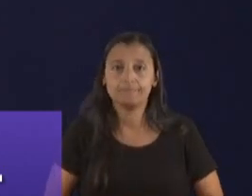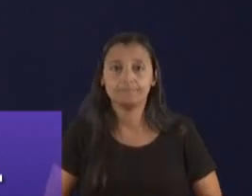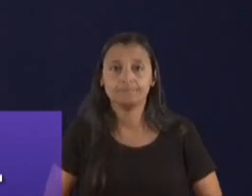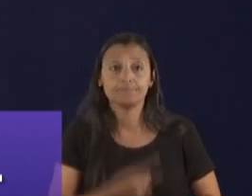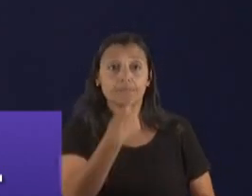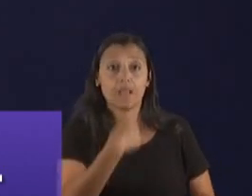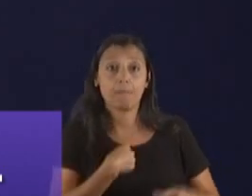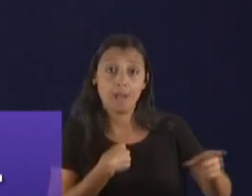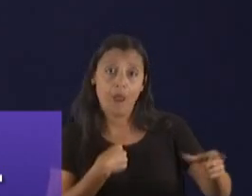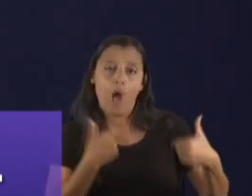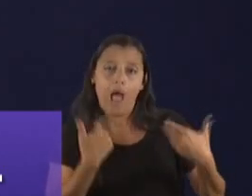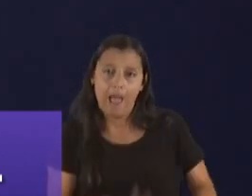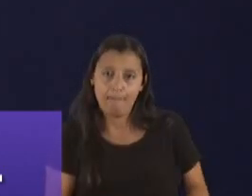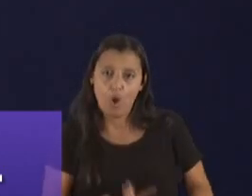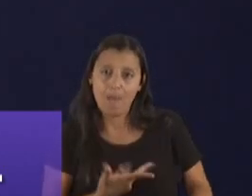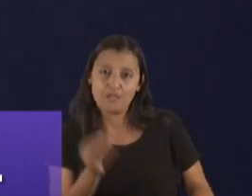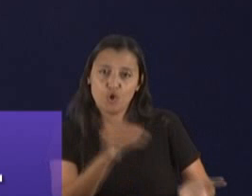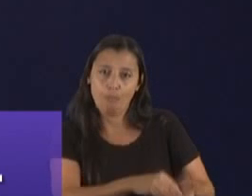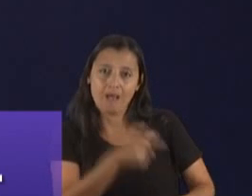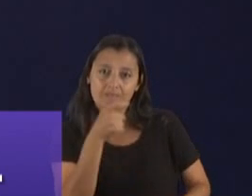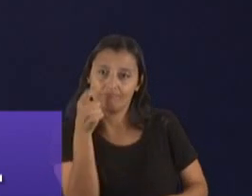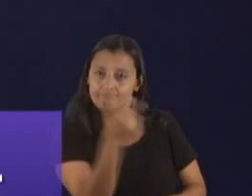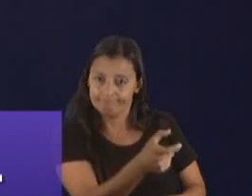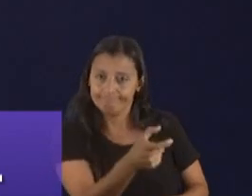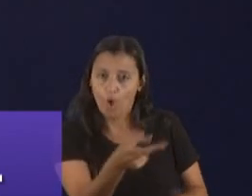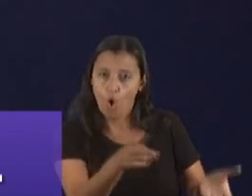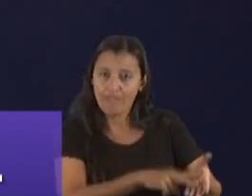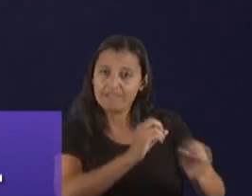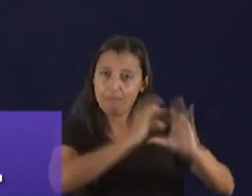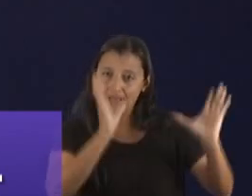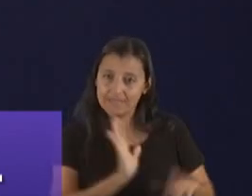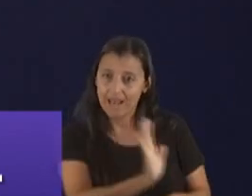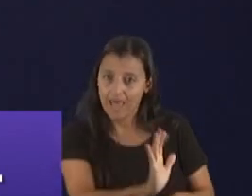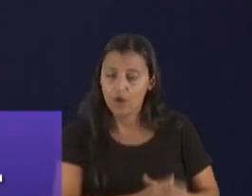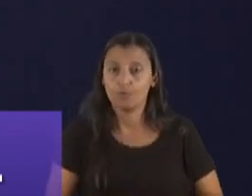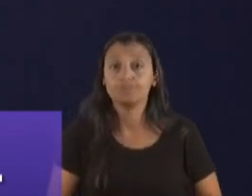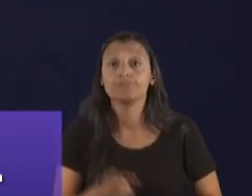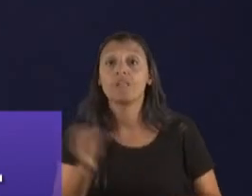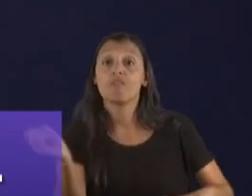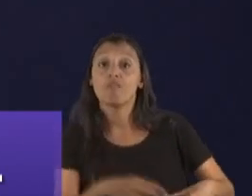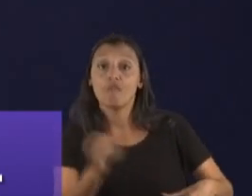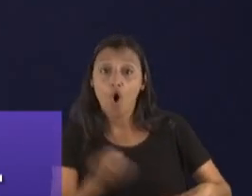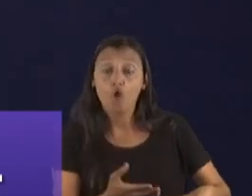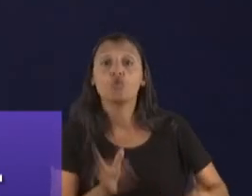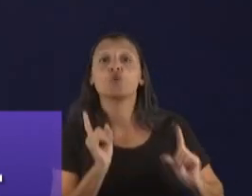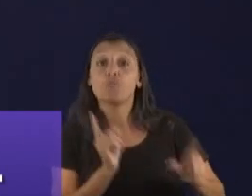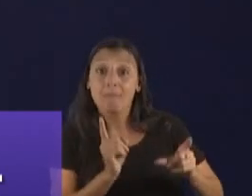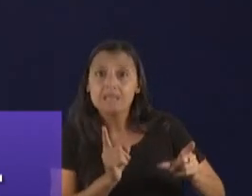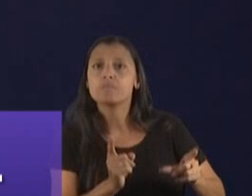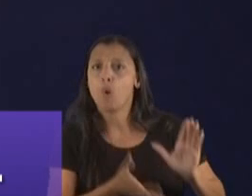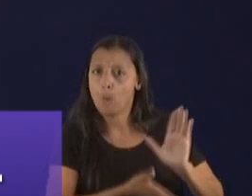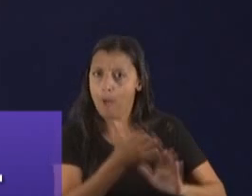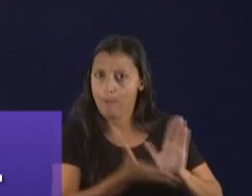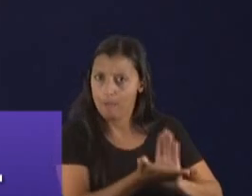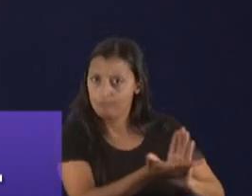tu pregunta me sirve para volver a aclararlo. Los fondos fiduciarios se van a